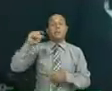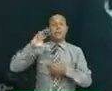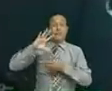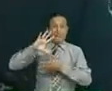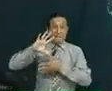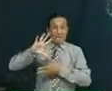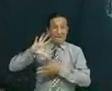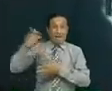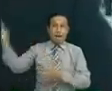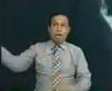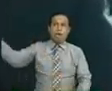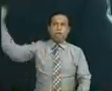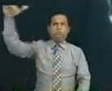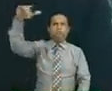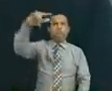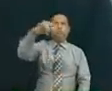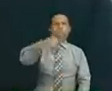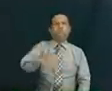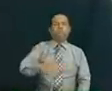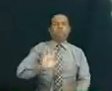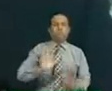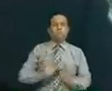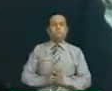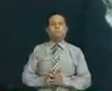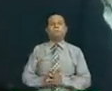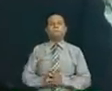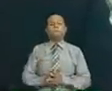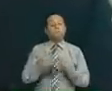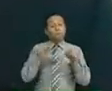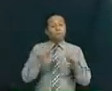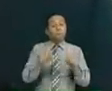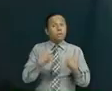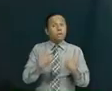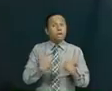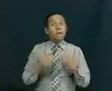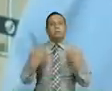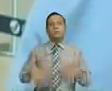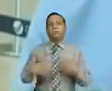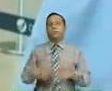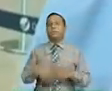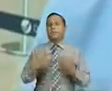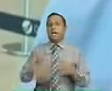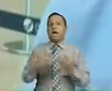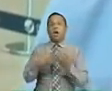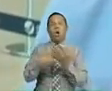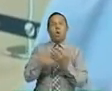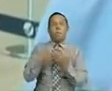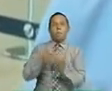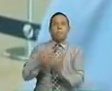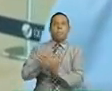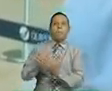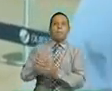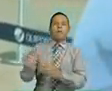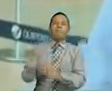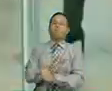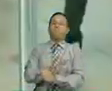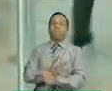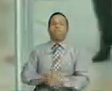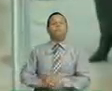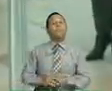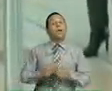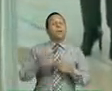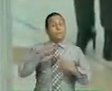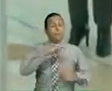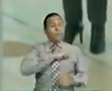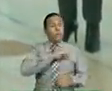Airlines, que va hacia Miami. Y este vuelo está sobrevendido. Mientras tanto, el municipio de Quito, en coordinación con el Ministerio